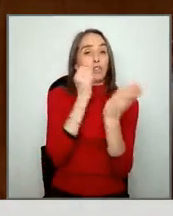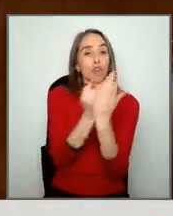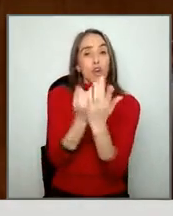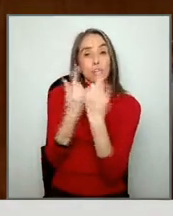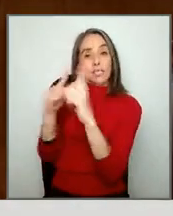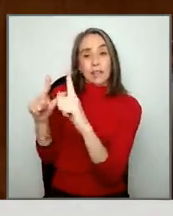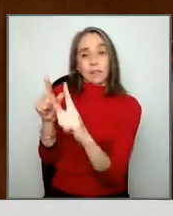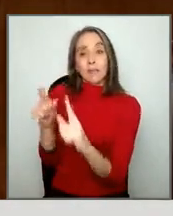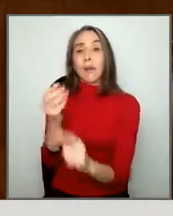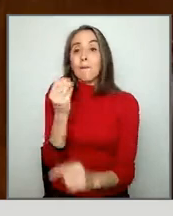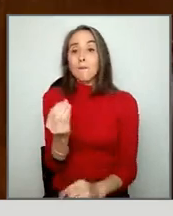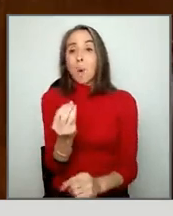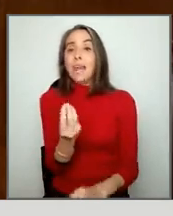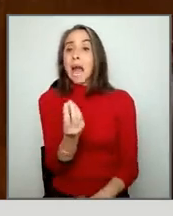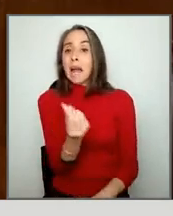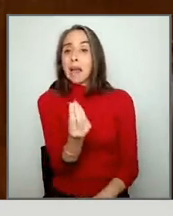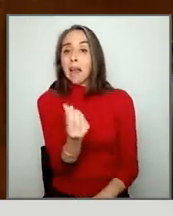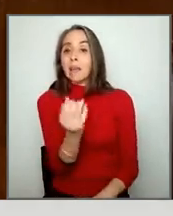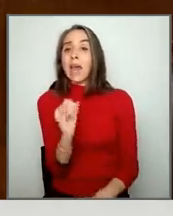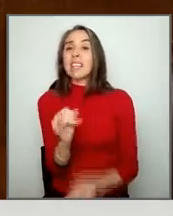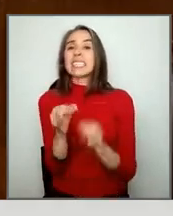de los productos eléctricos